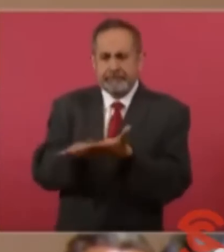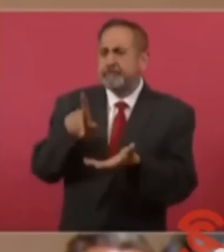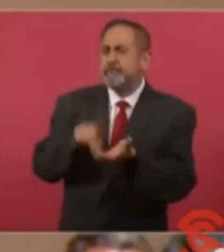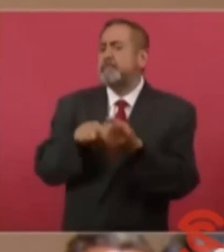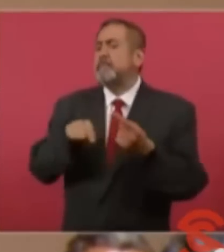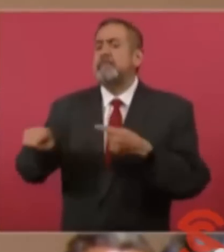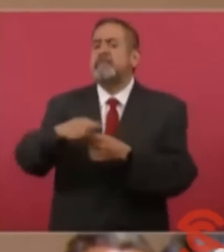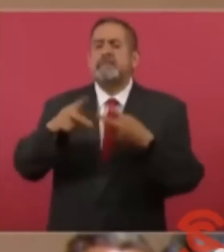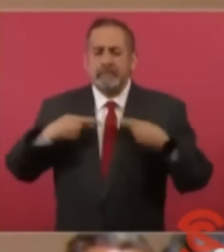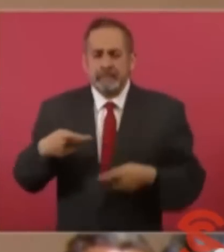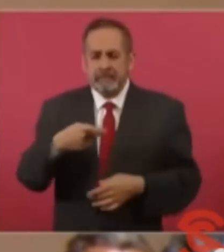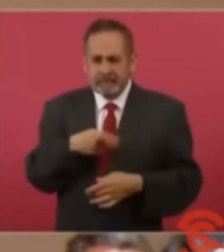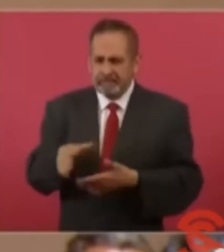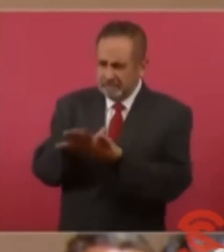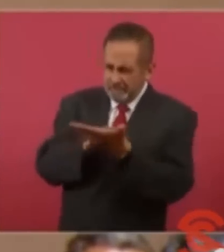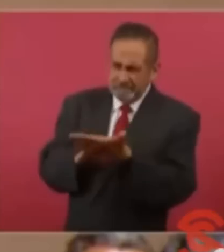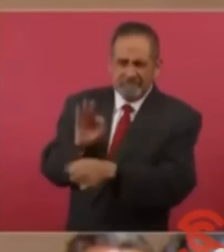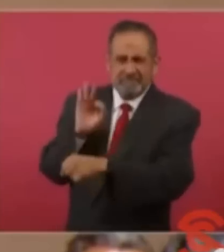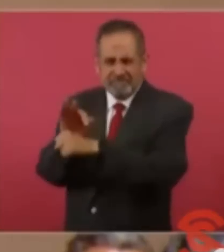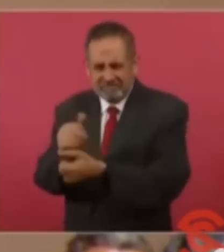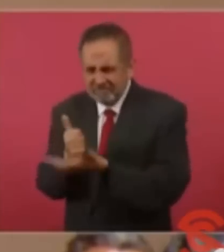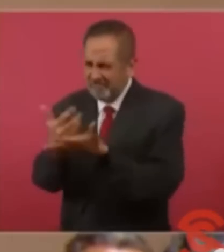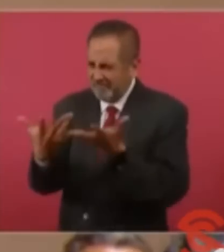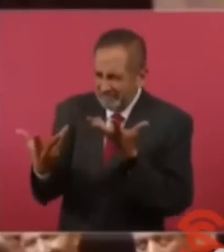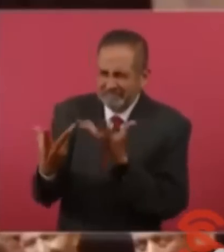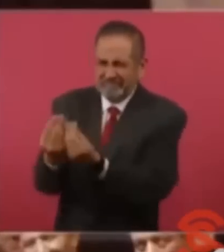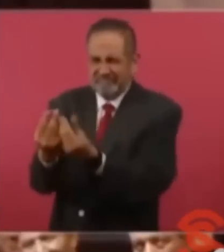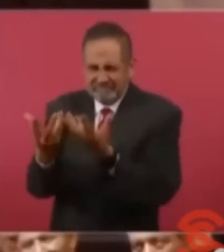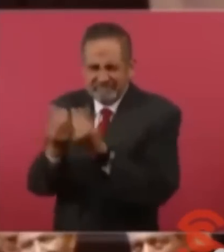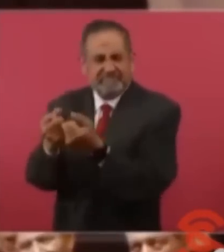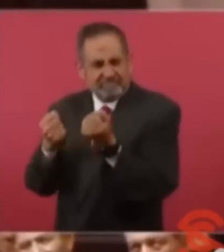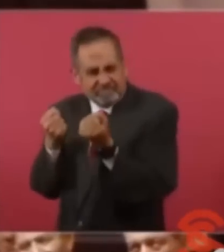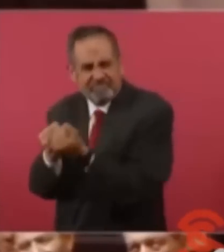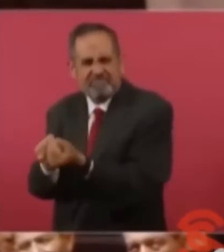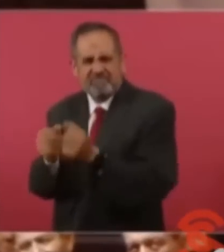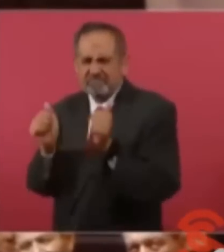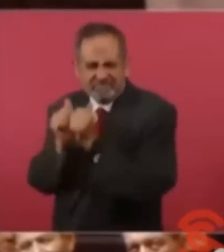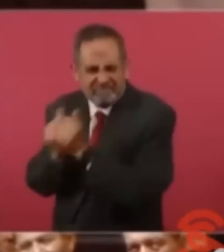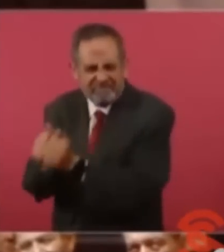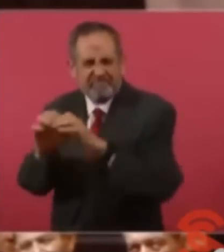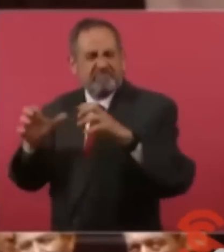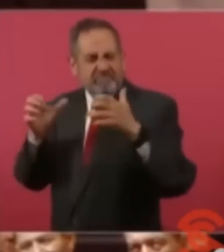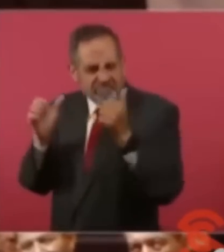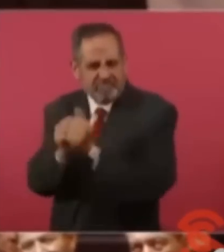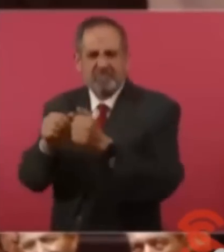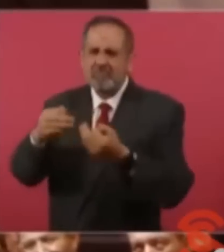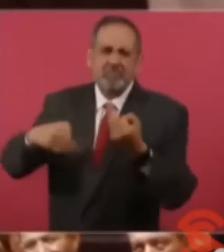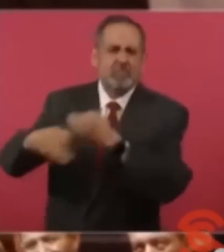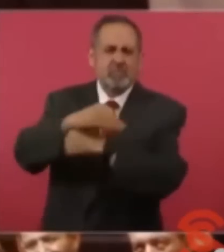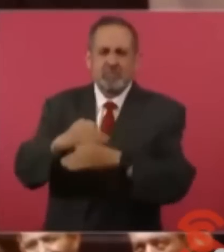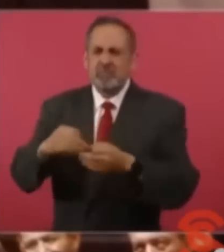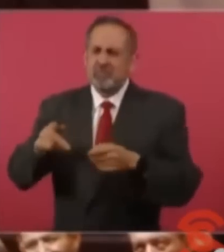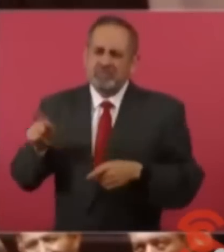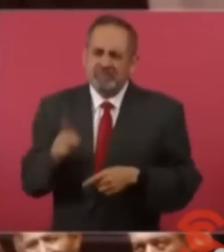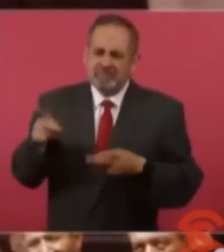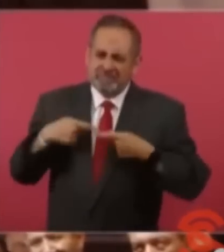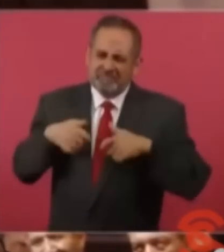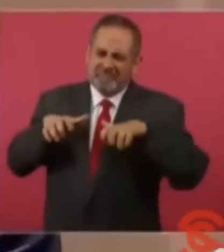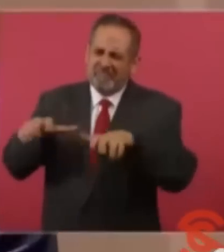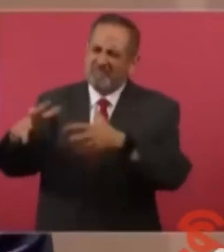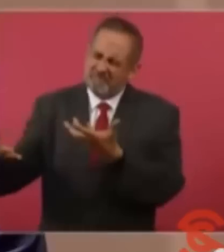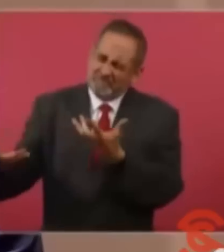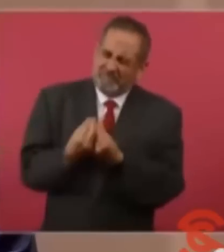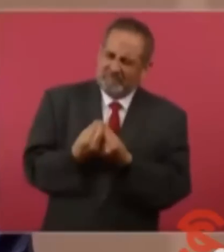abajo, aliarse siempre y sostenerse, respaldarse con el